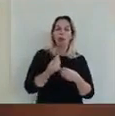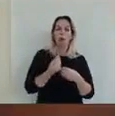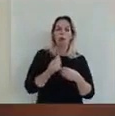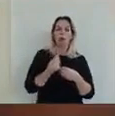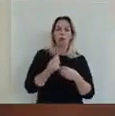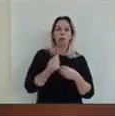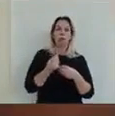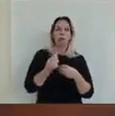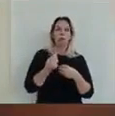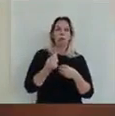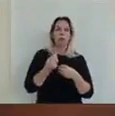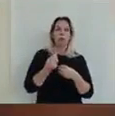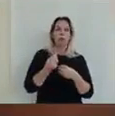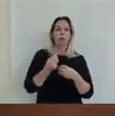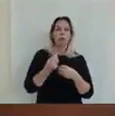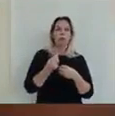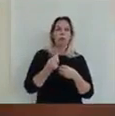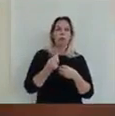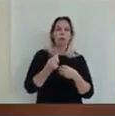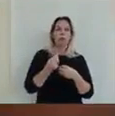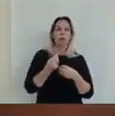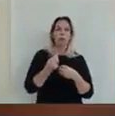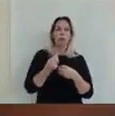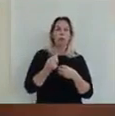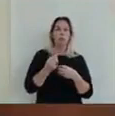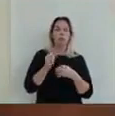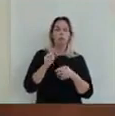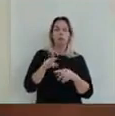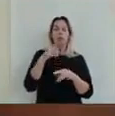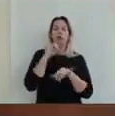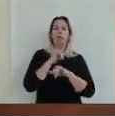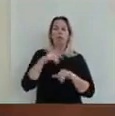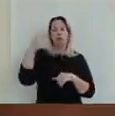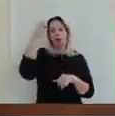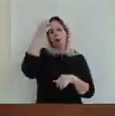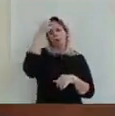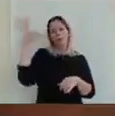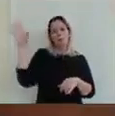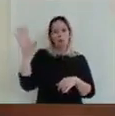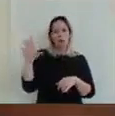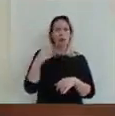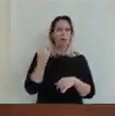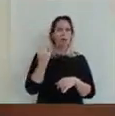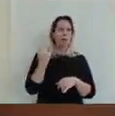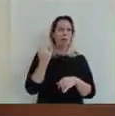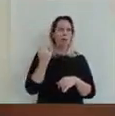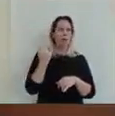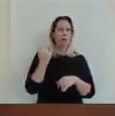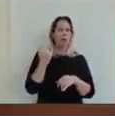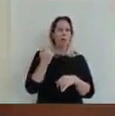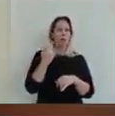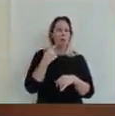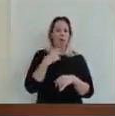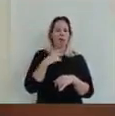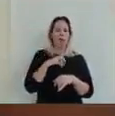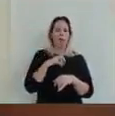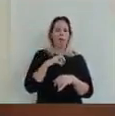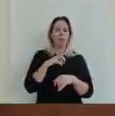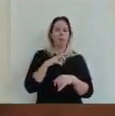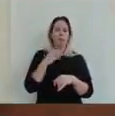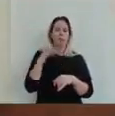o no. Veo que hay un comunicado oficial que se está atendiendo y entregando leche. ¿Esa es la función del centro de salud?